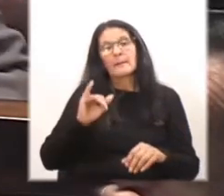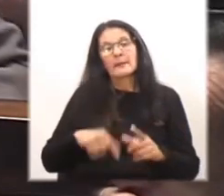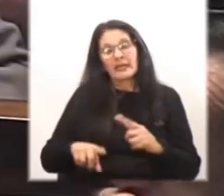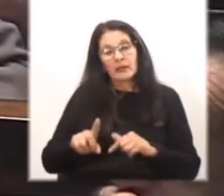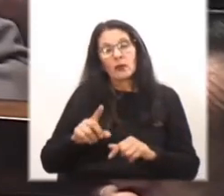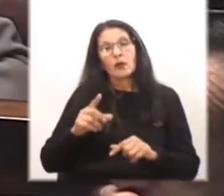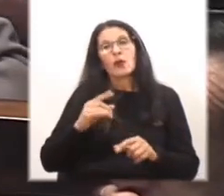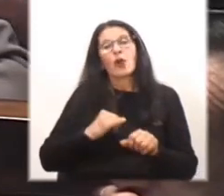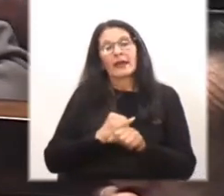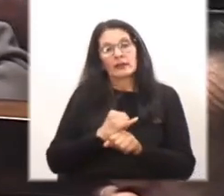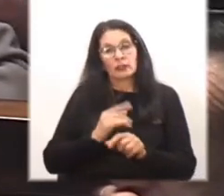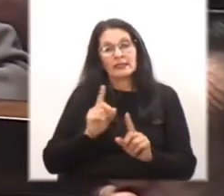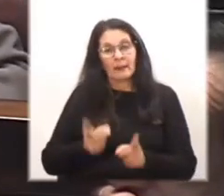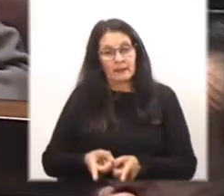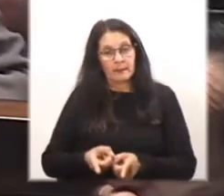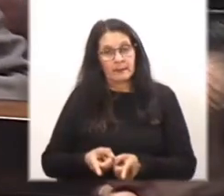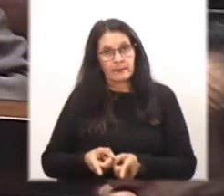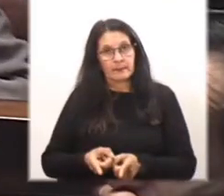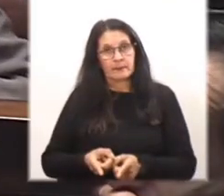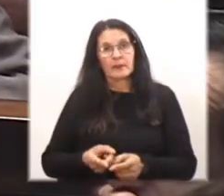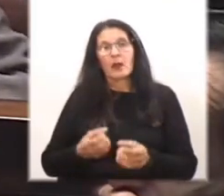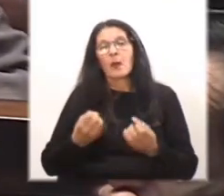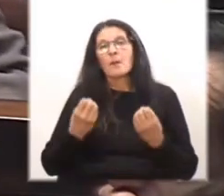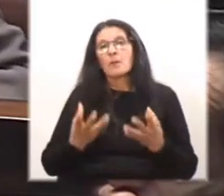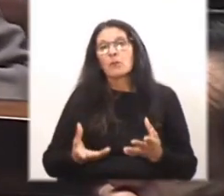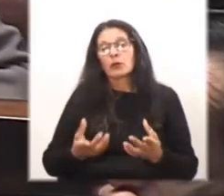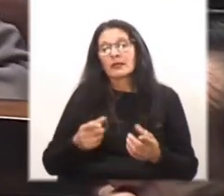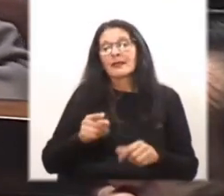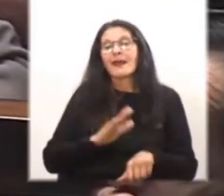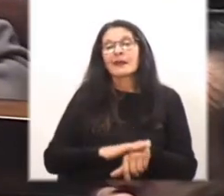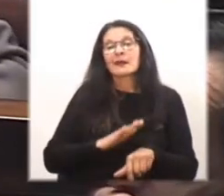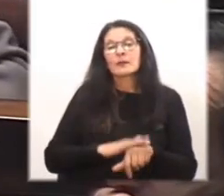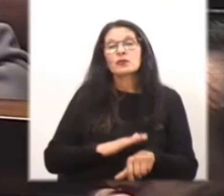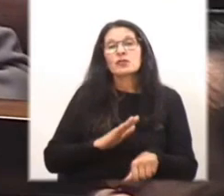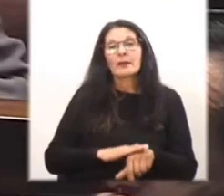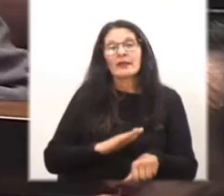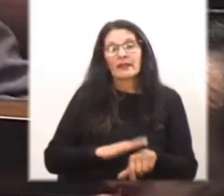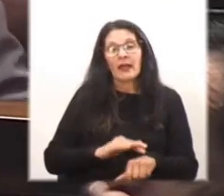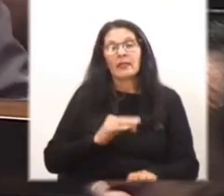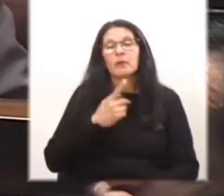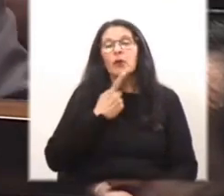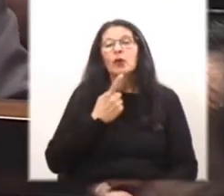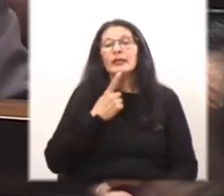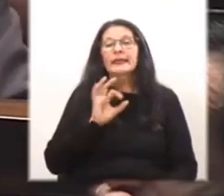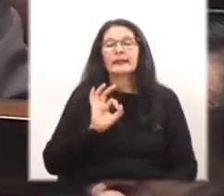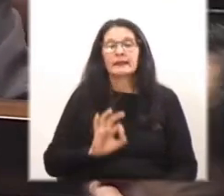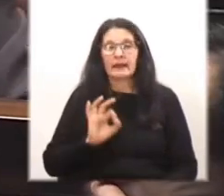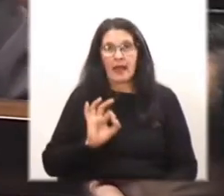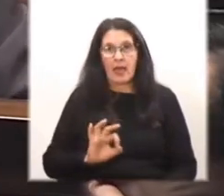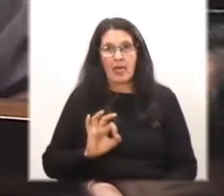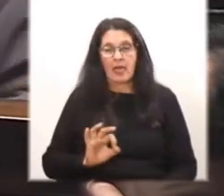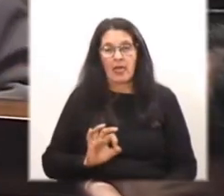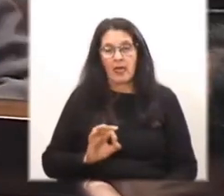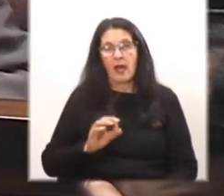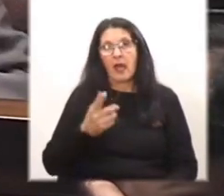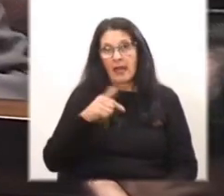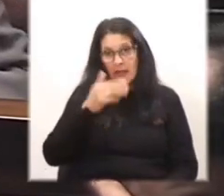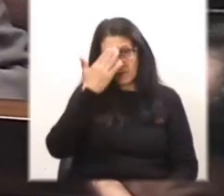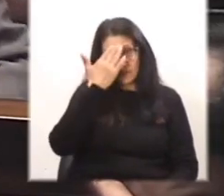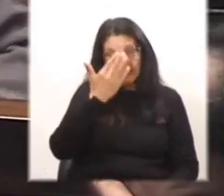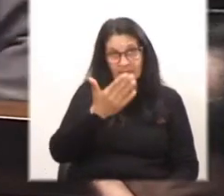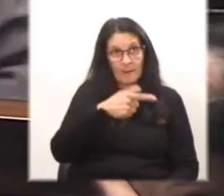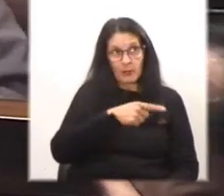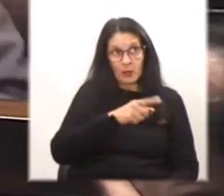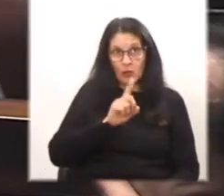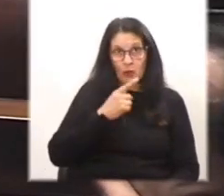particularmente los errores. Porque es parte de la responsabilidad política. ¿Acaso el Frente Amplio no ha